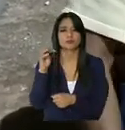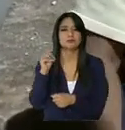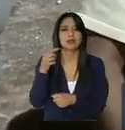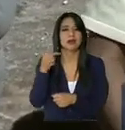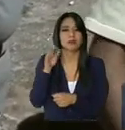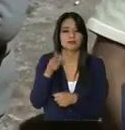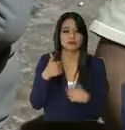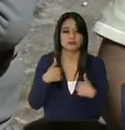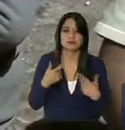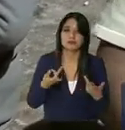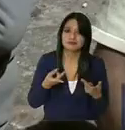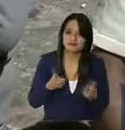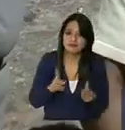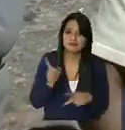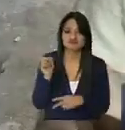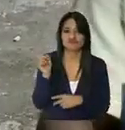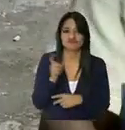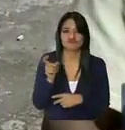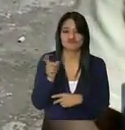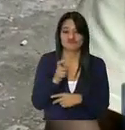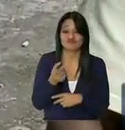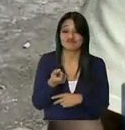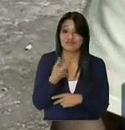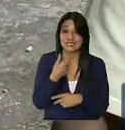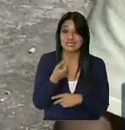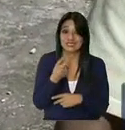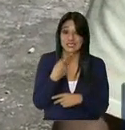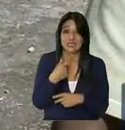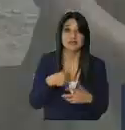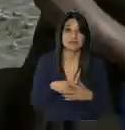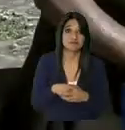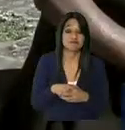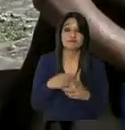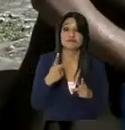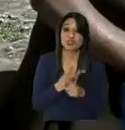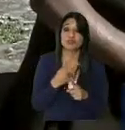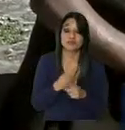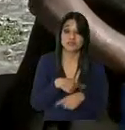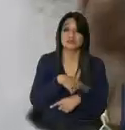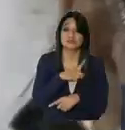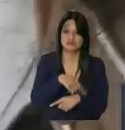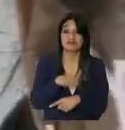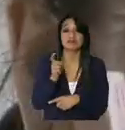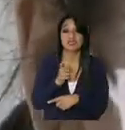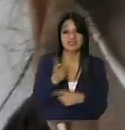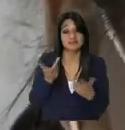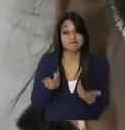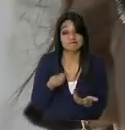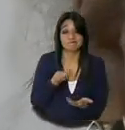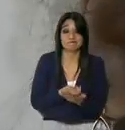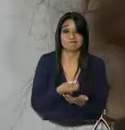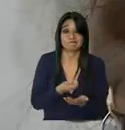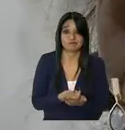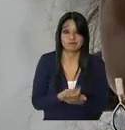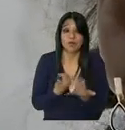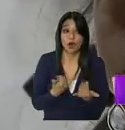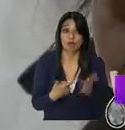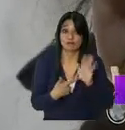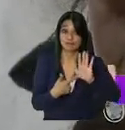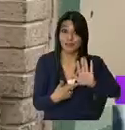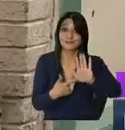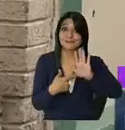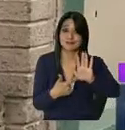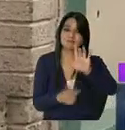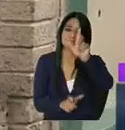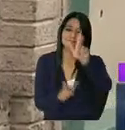Yo también necesito, indicta dos viajes al día. Luego de presentar su caso, uno a uno, se hicieron presentes